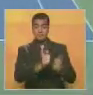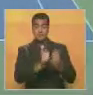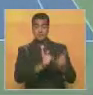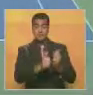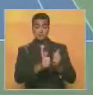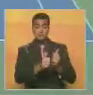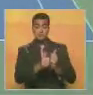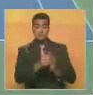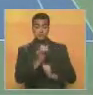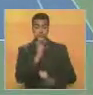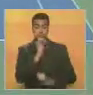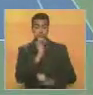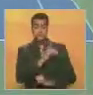deportes con Tony citadino